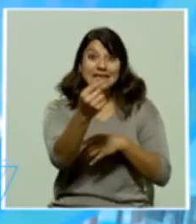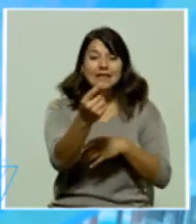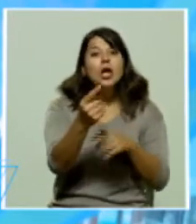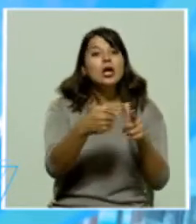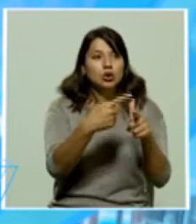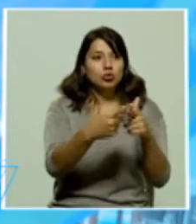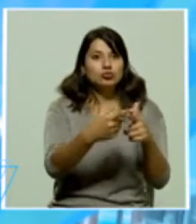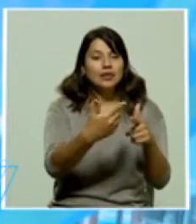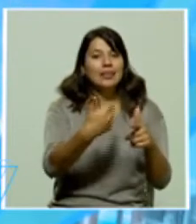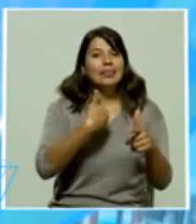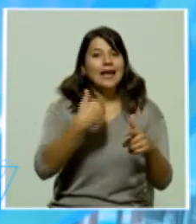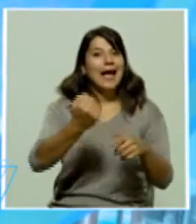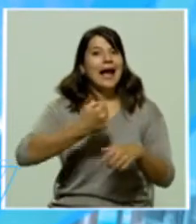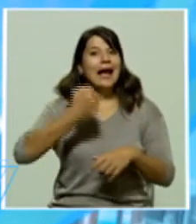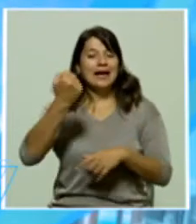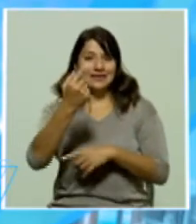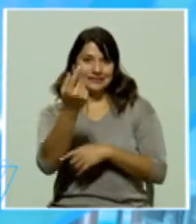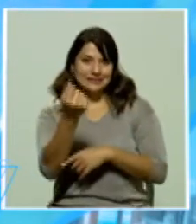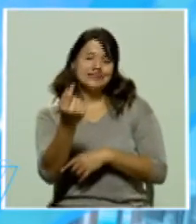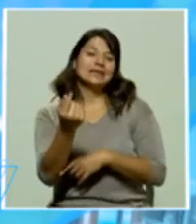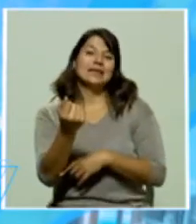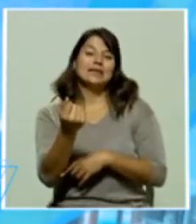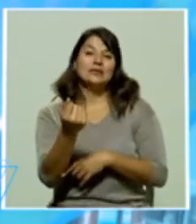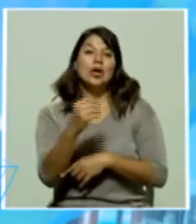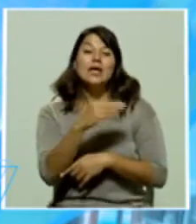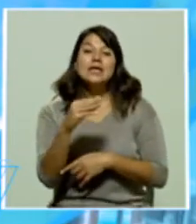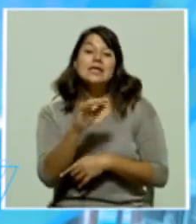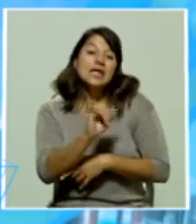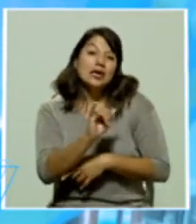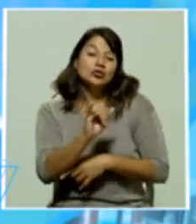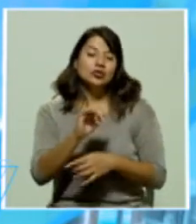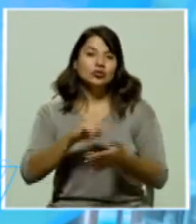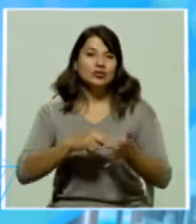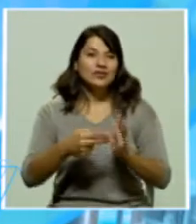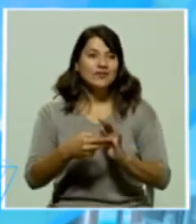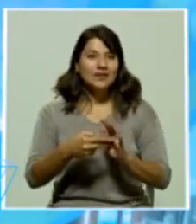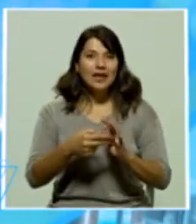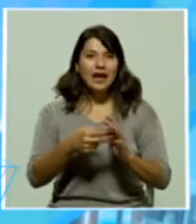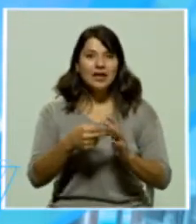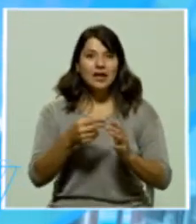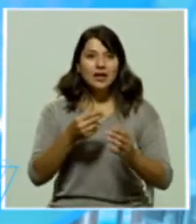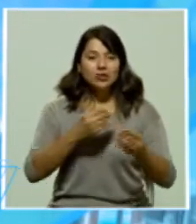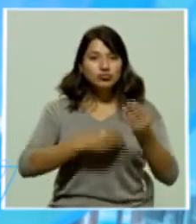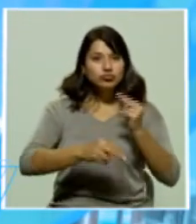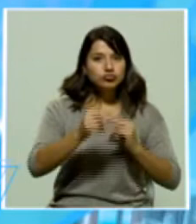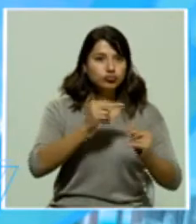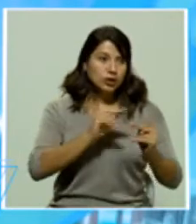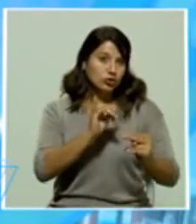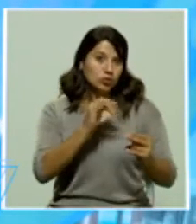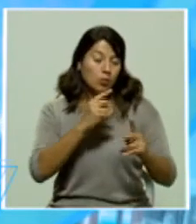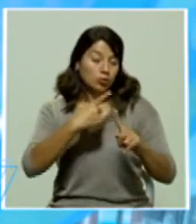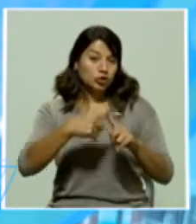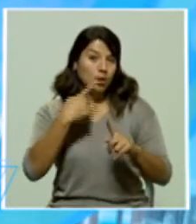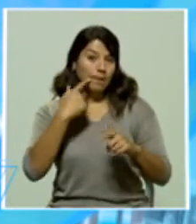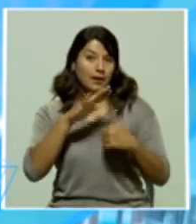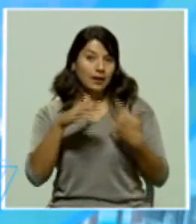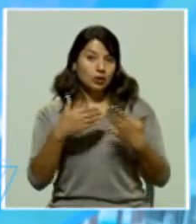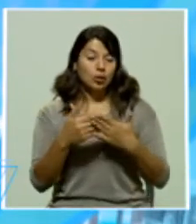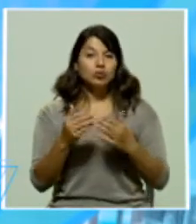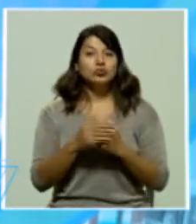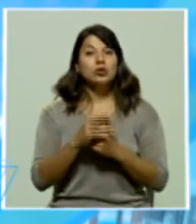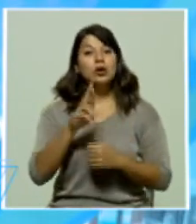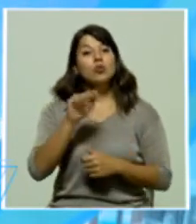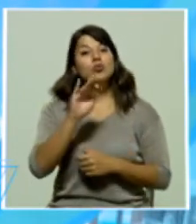buena calidad periodística tenga un retorno y eso estimule la inversión. Eso es bueno para todos.